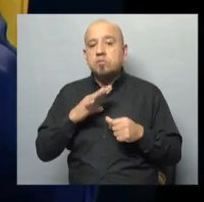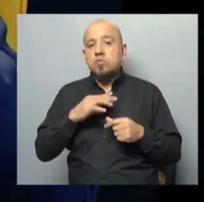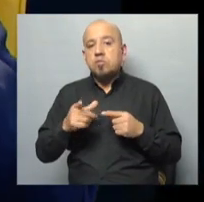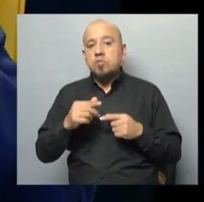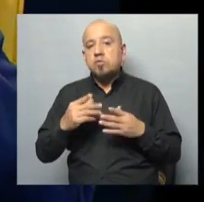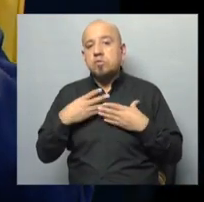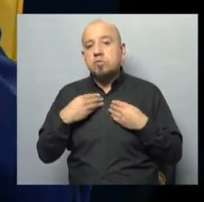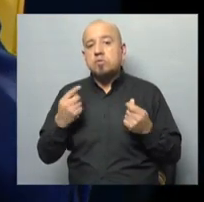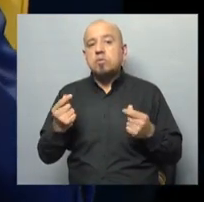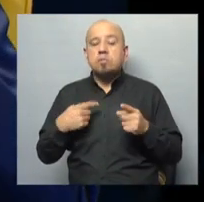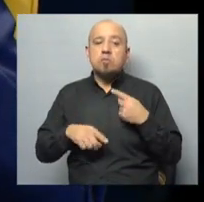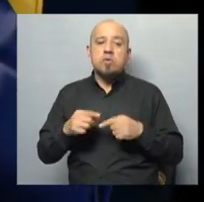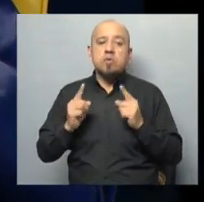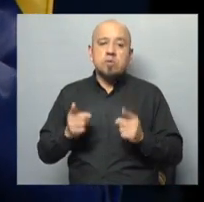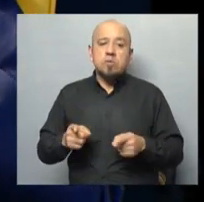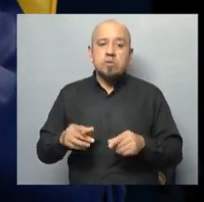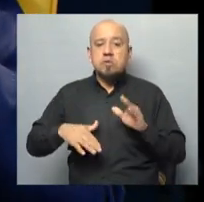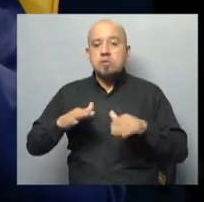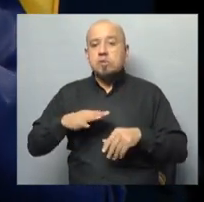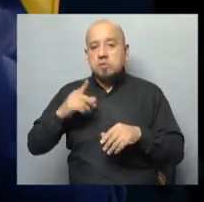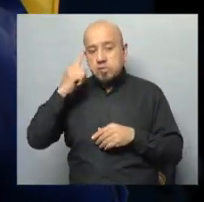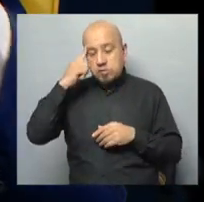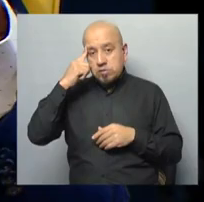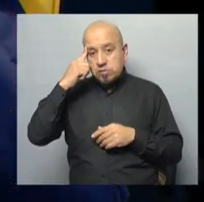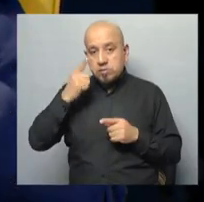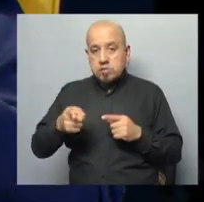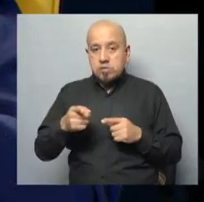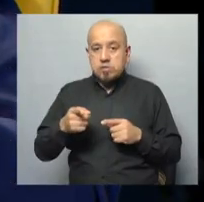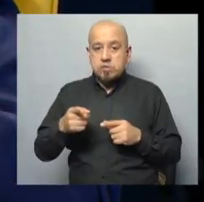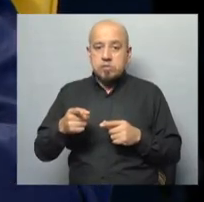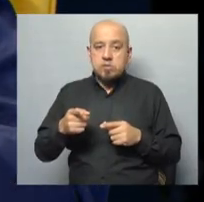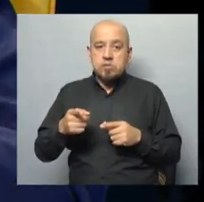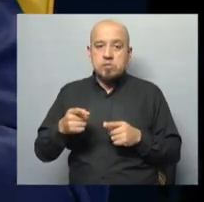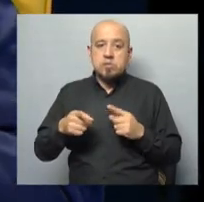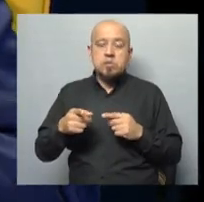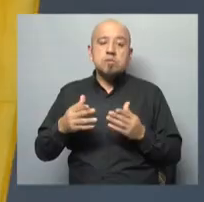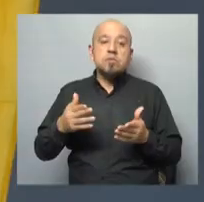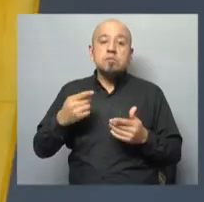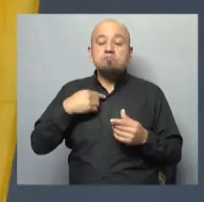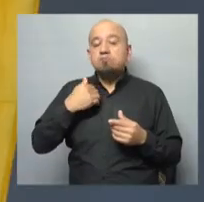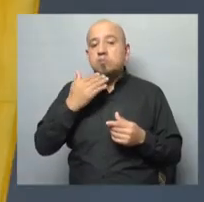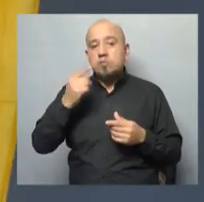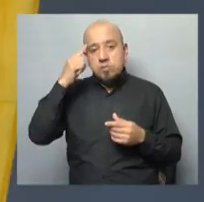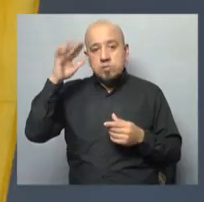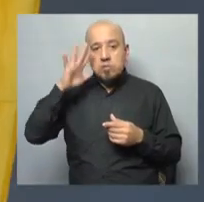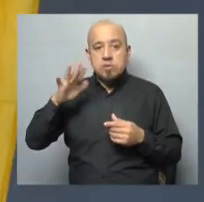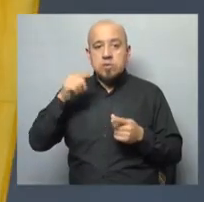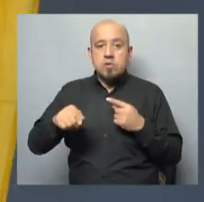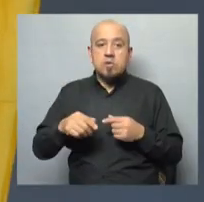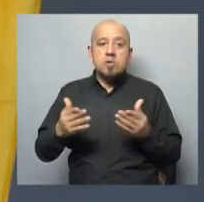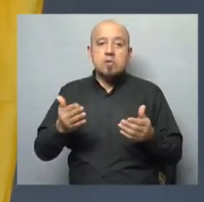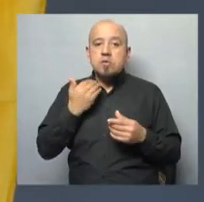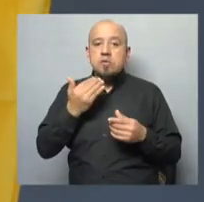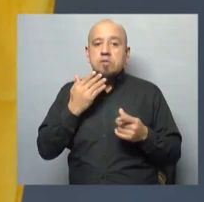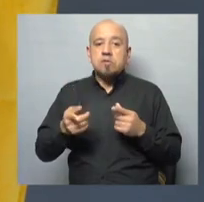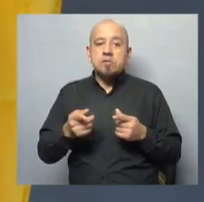sentís pero también una veces tiene que pensar qué es lo que está esperando el público y no sé me imagino no tengo ni idea cómo es lo que